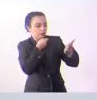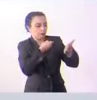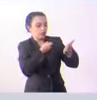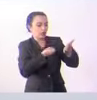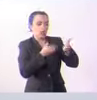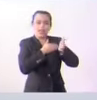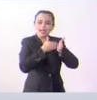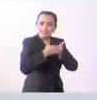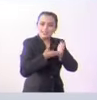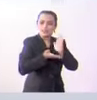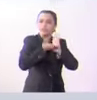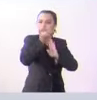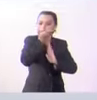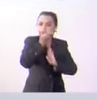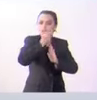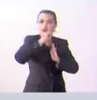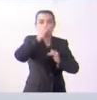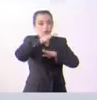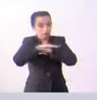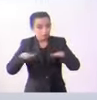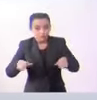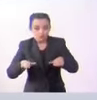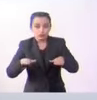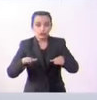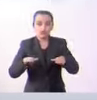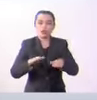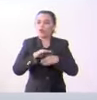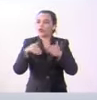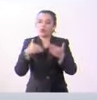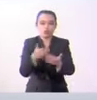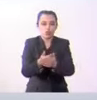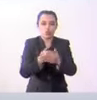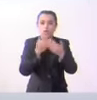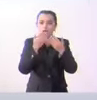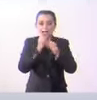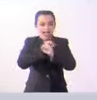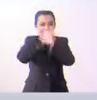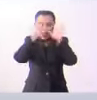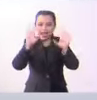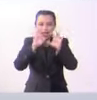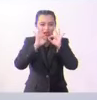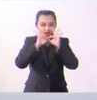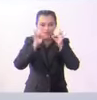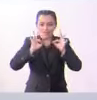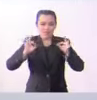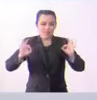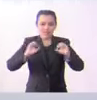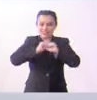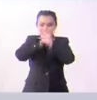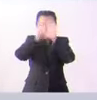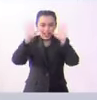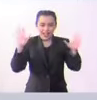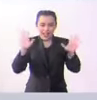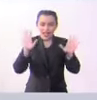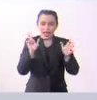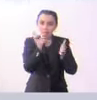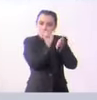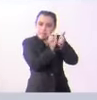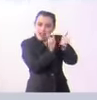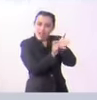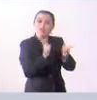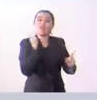el final, que las oraciones se comprendan fácilmente, que las palabras estén escritas